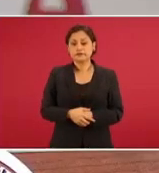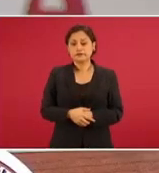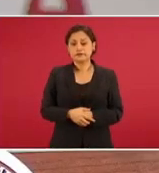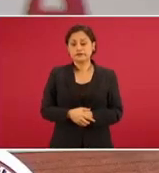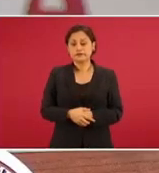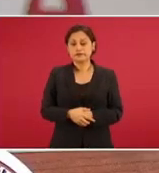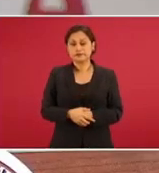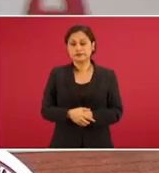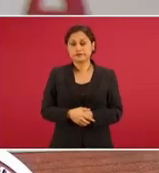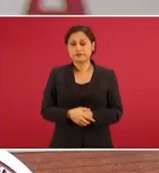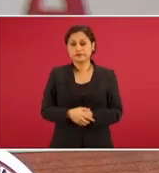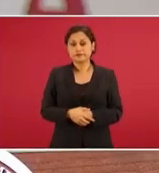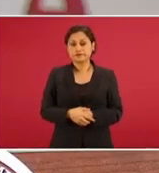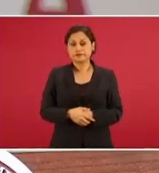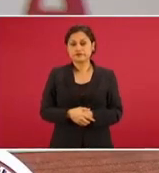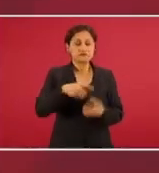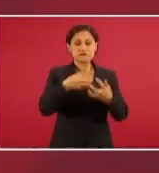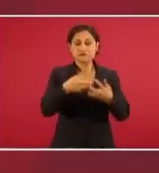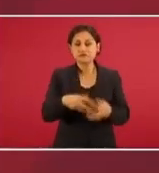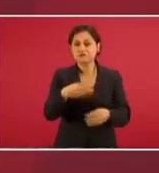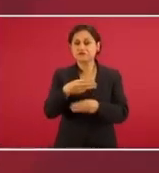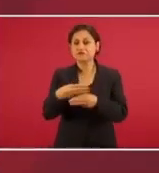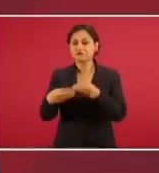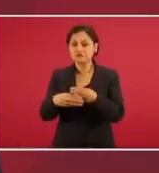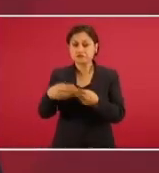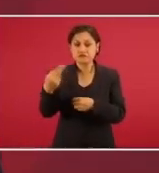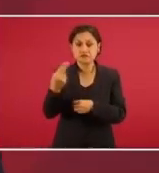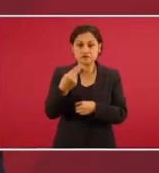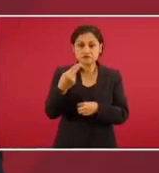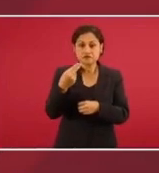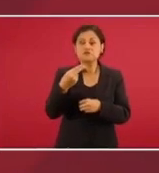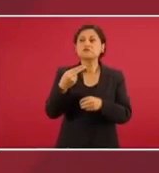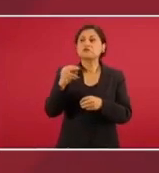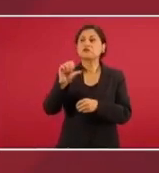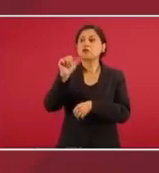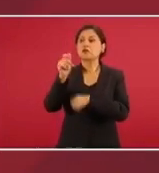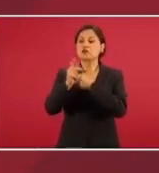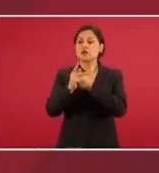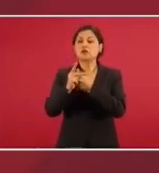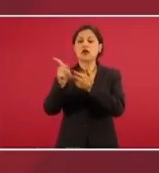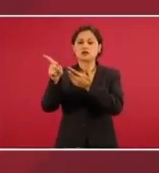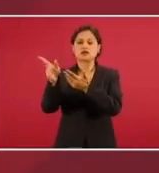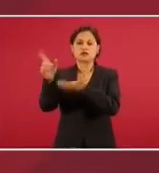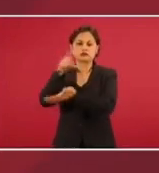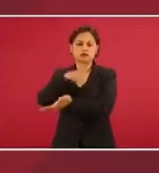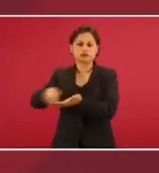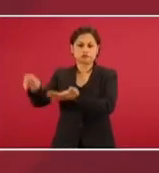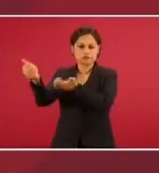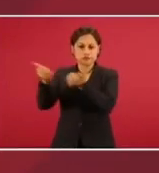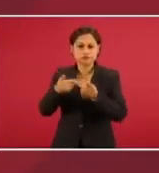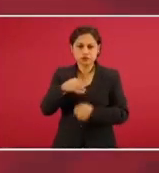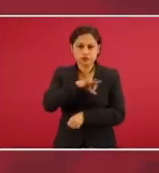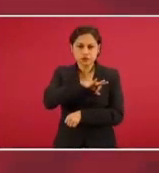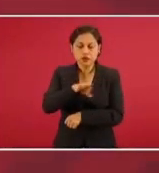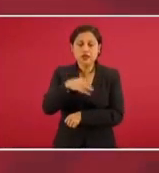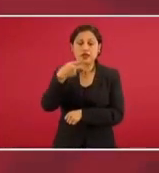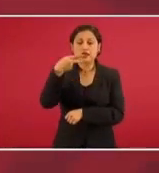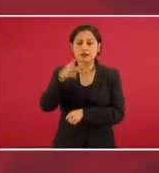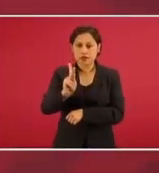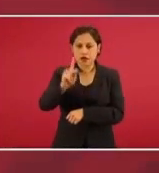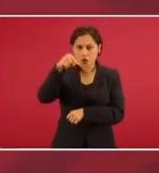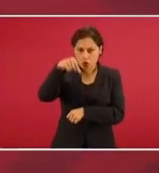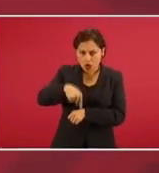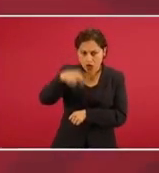los equipos necesarios pero si tenemos lo básico en el caso de los ventiladores